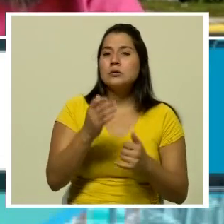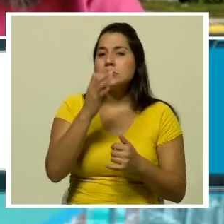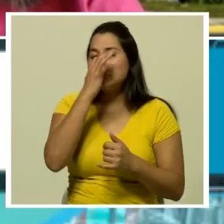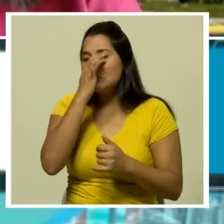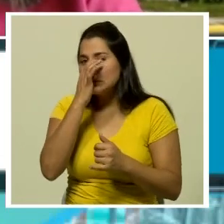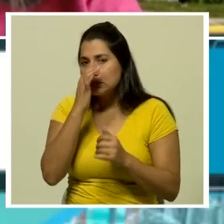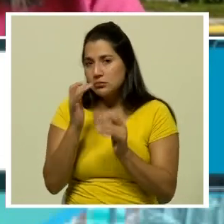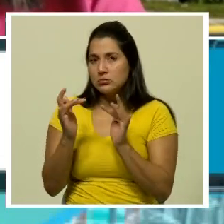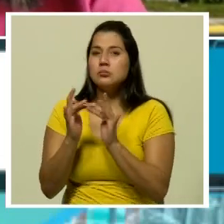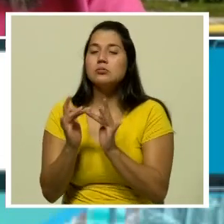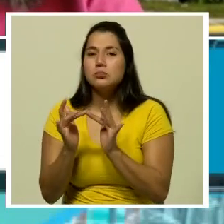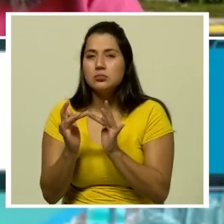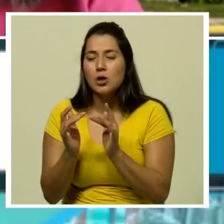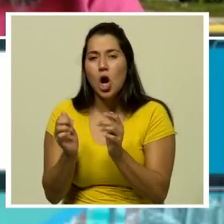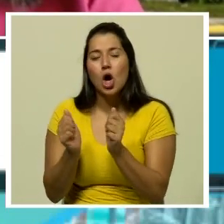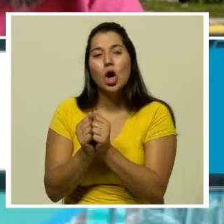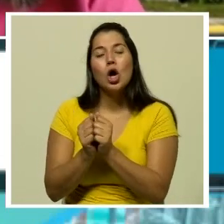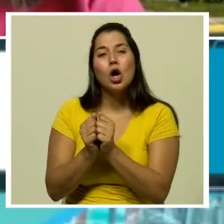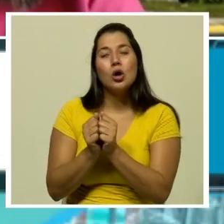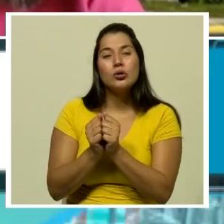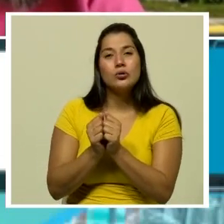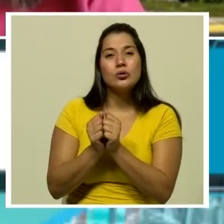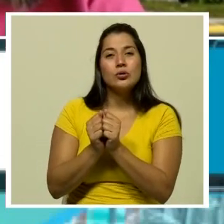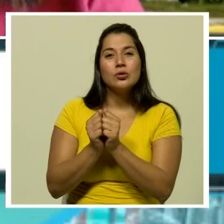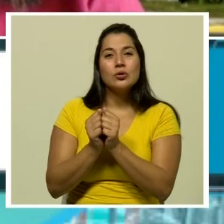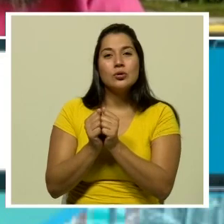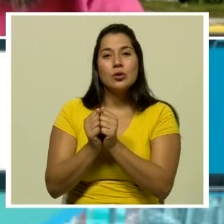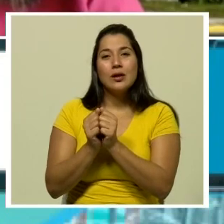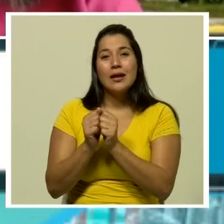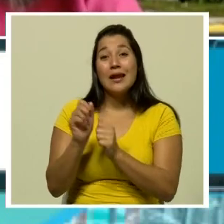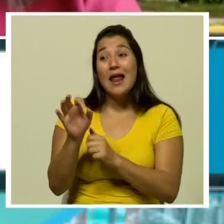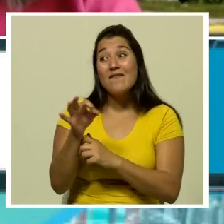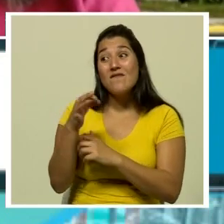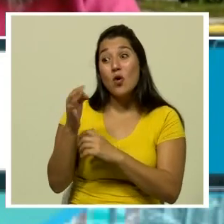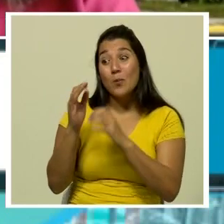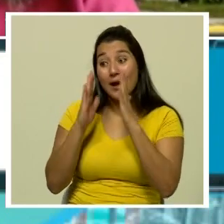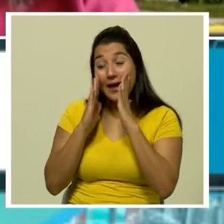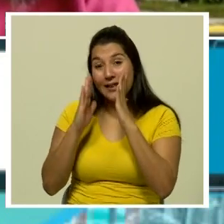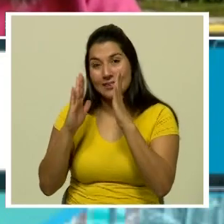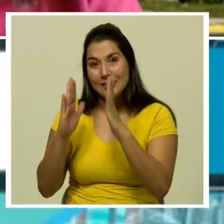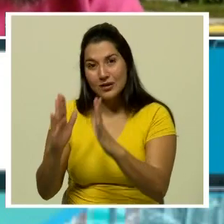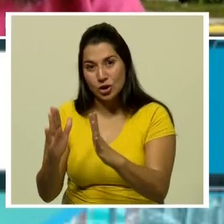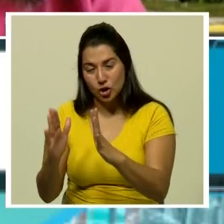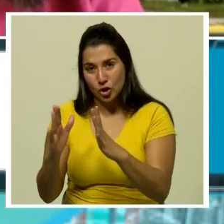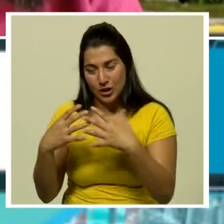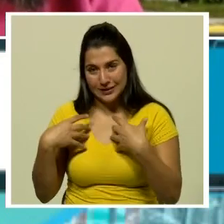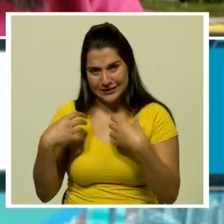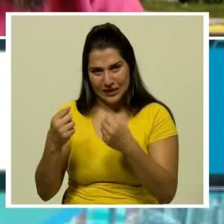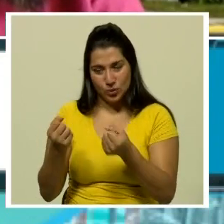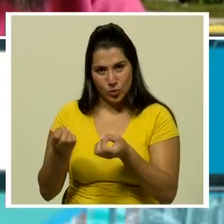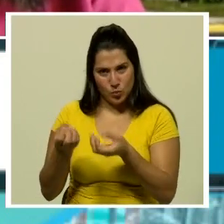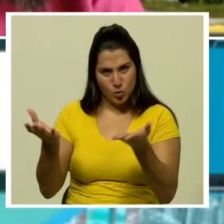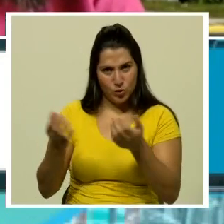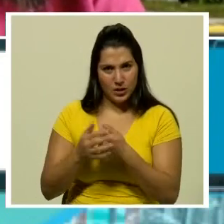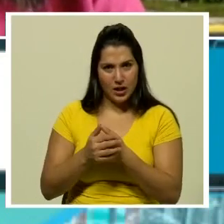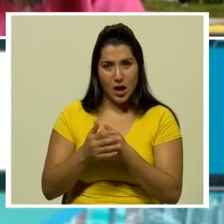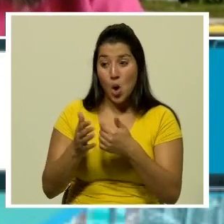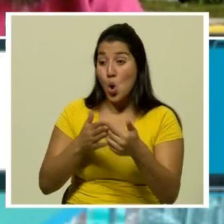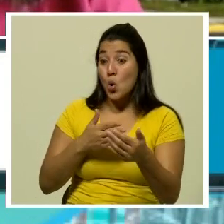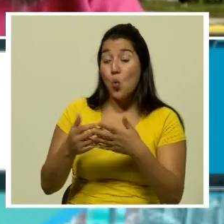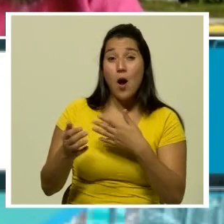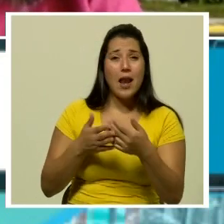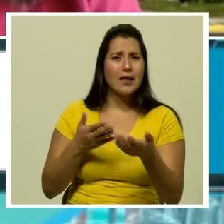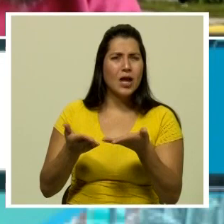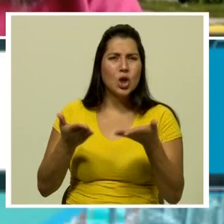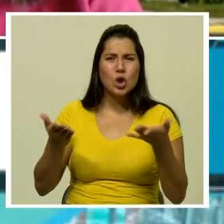reenamorado de su estructura de atención de salud pública. Cualquier cosa que atente contra la